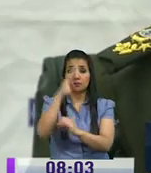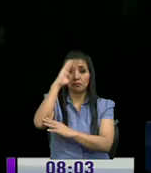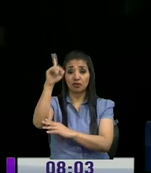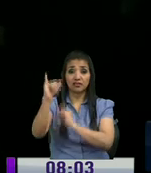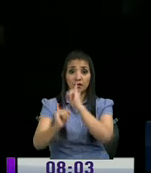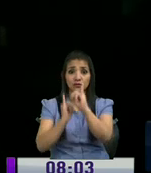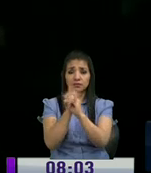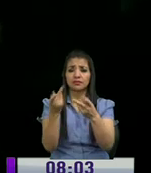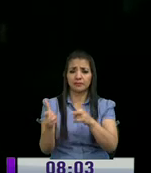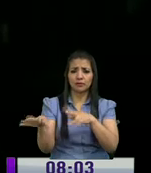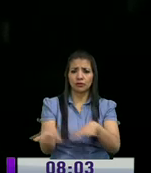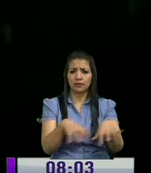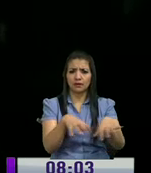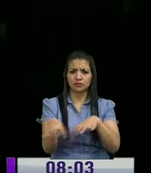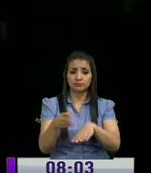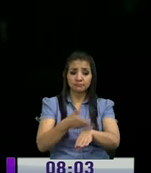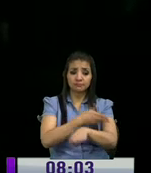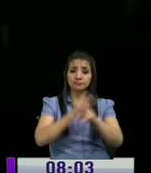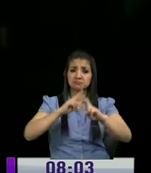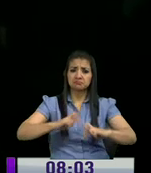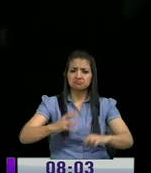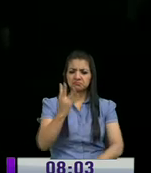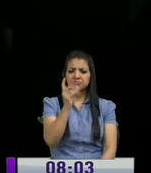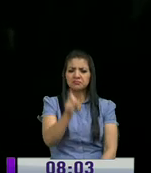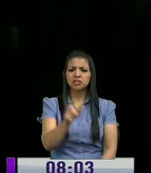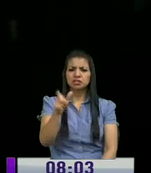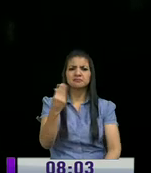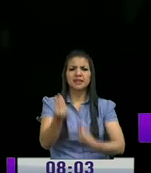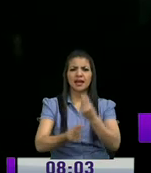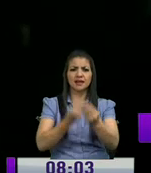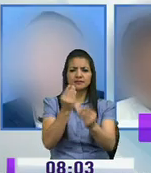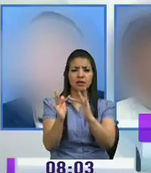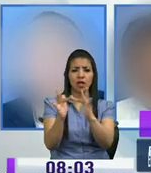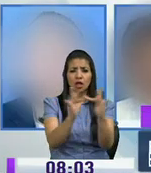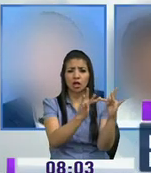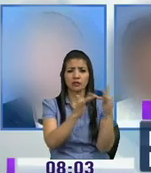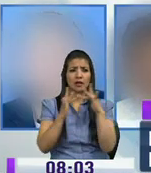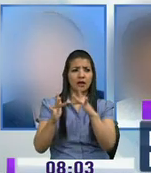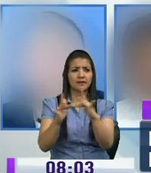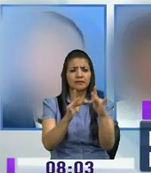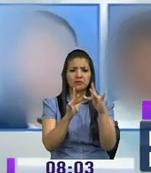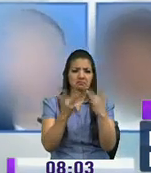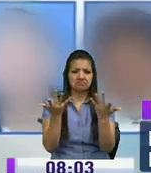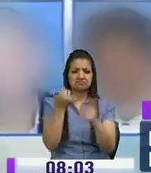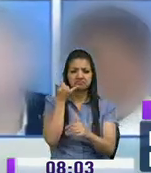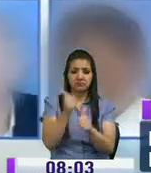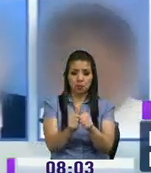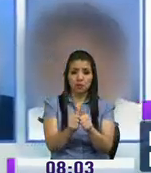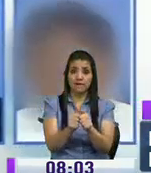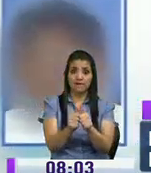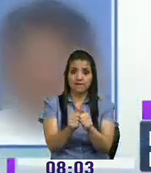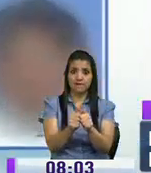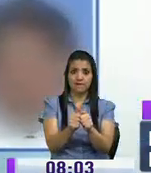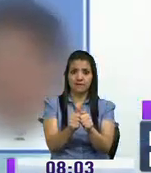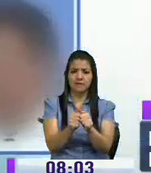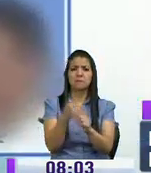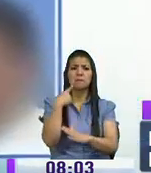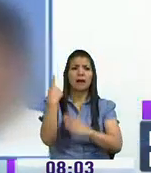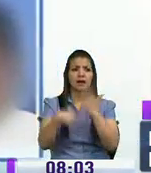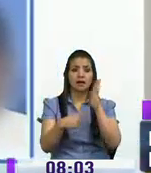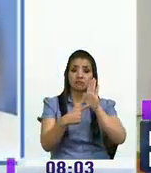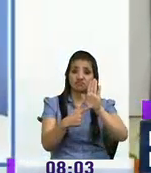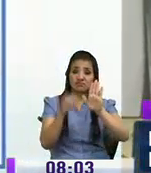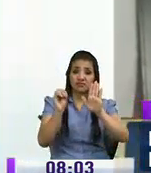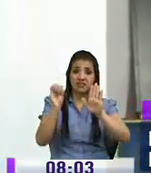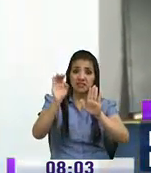Interpol. Según las investigaciones, los sospechosos se vinculaban ilícitamente a través de dispositivos móviles para la transmisión,